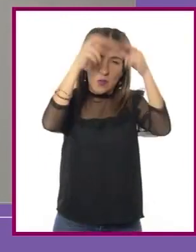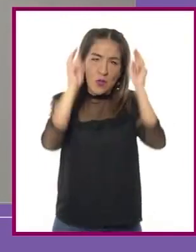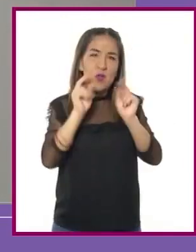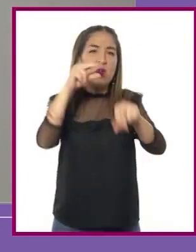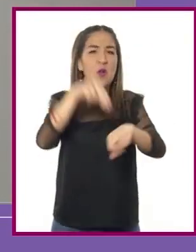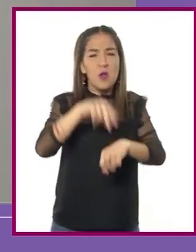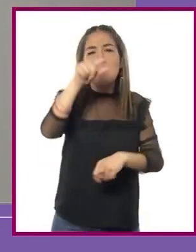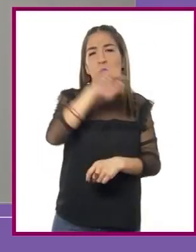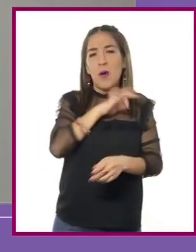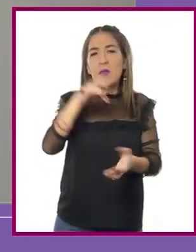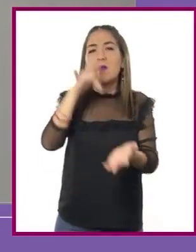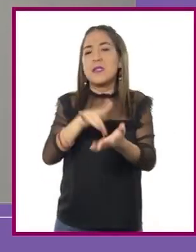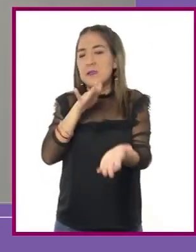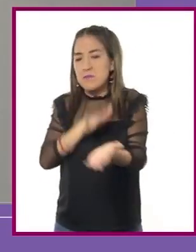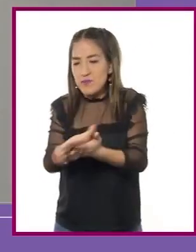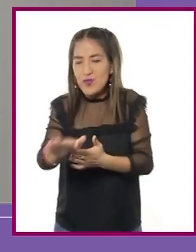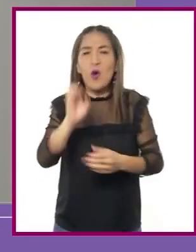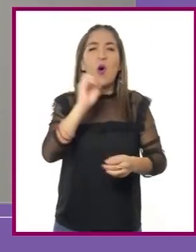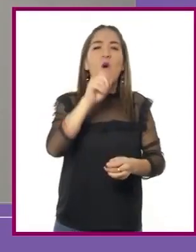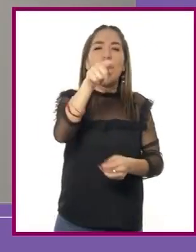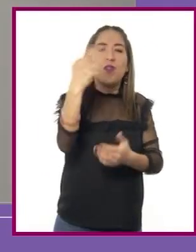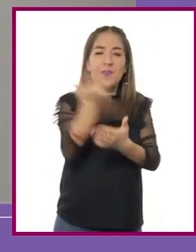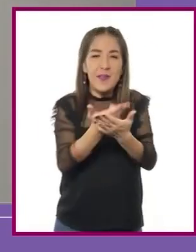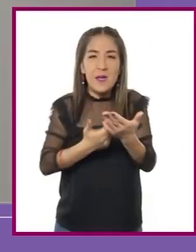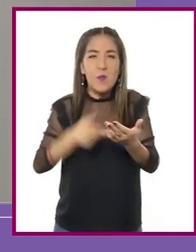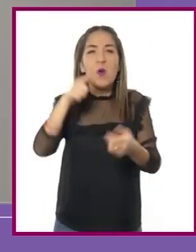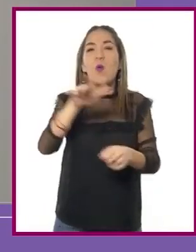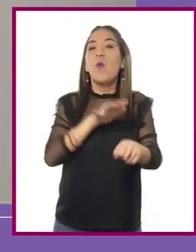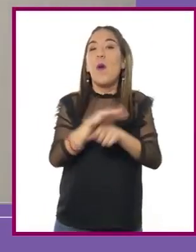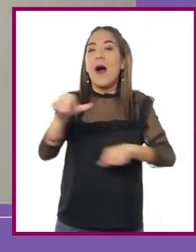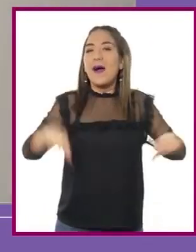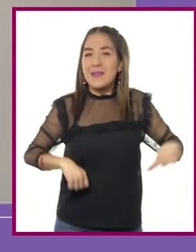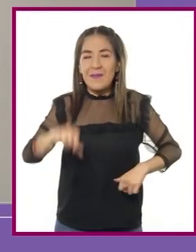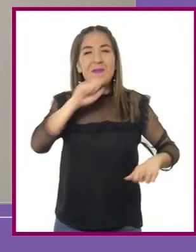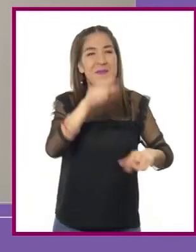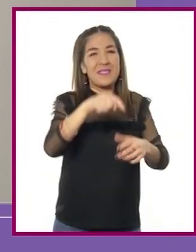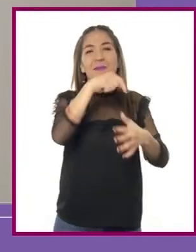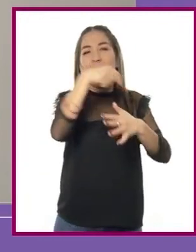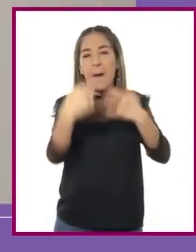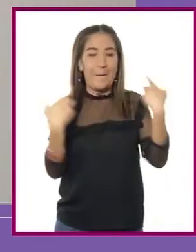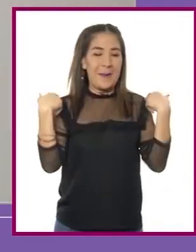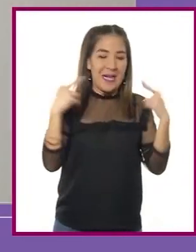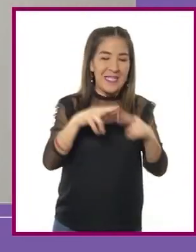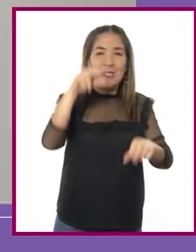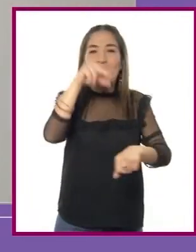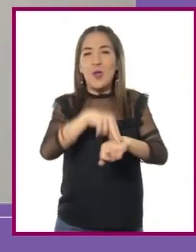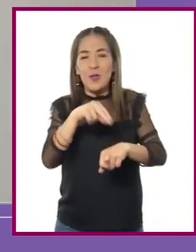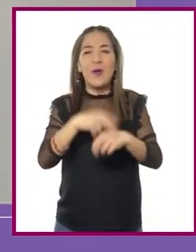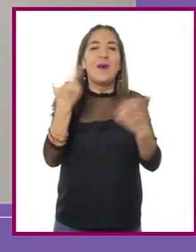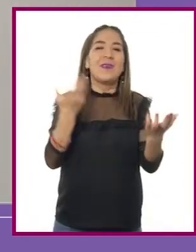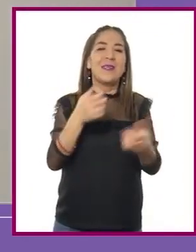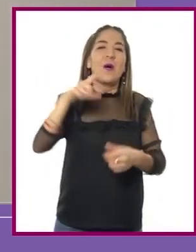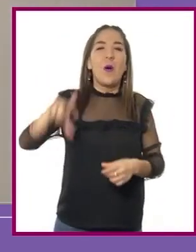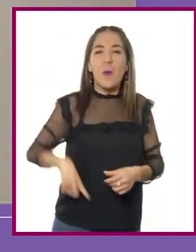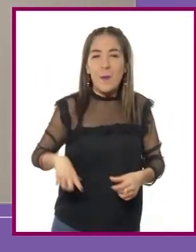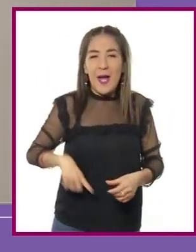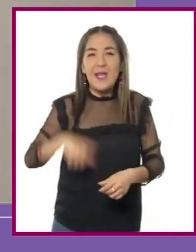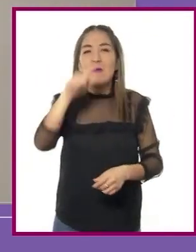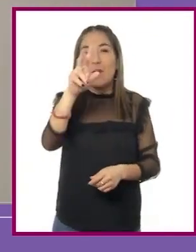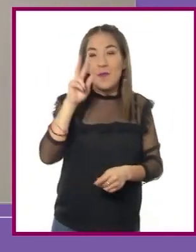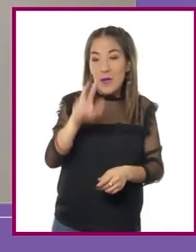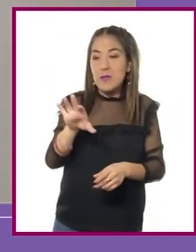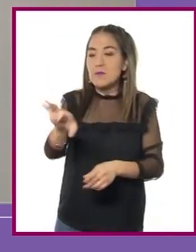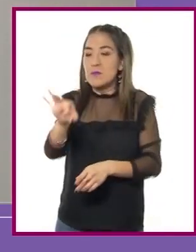imágenes o elaborar un dibujo de alguna o alguno de ellos. Acompañen cada imagen con una